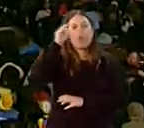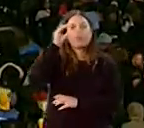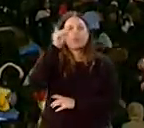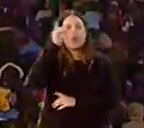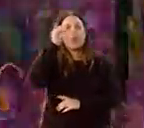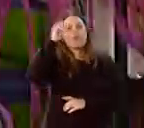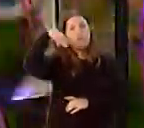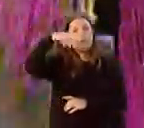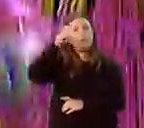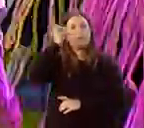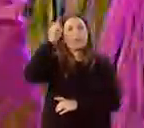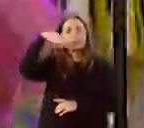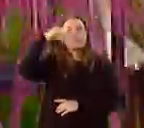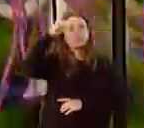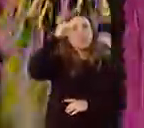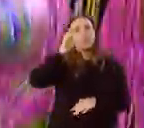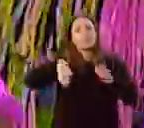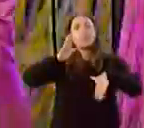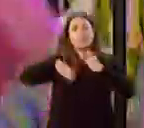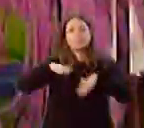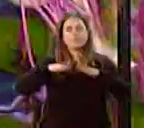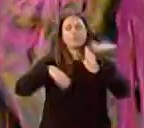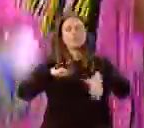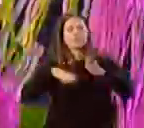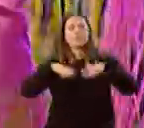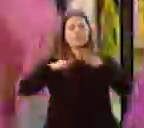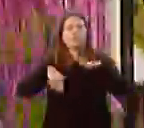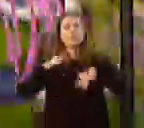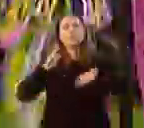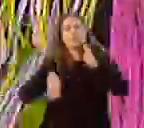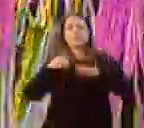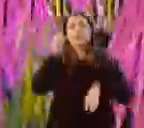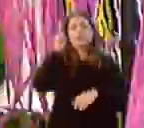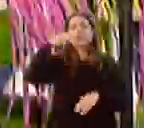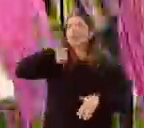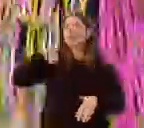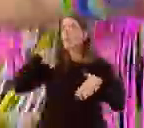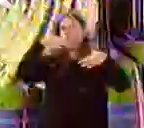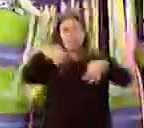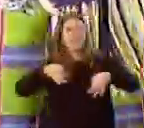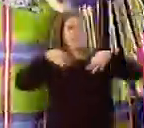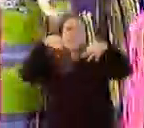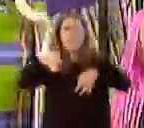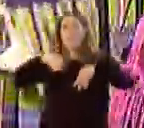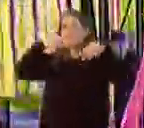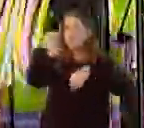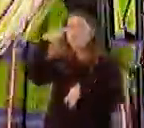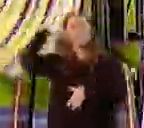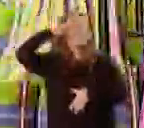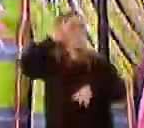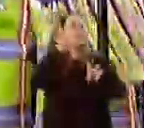tan tan tan tan con todo siempre un hábito